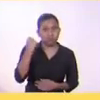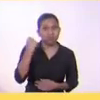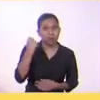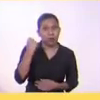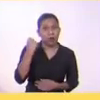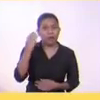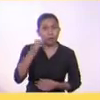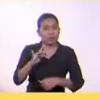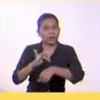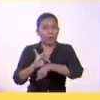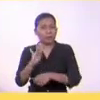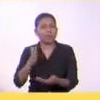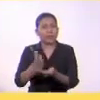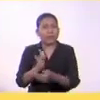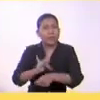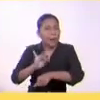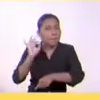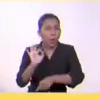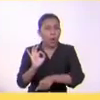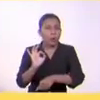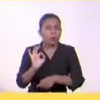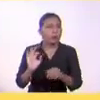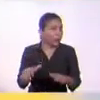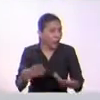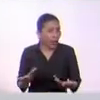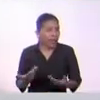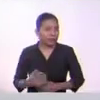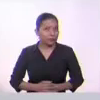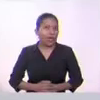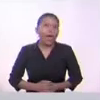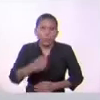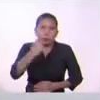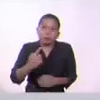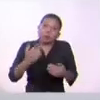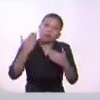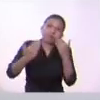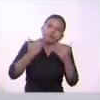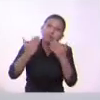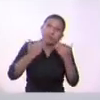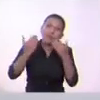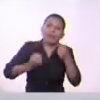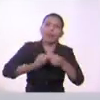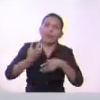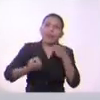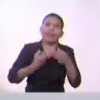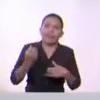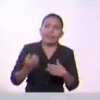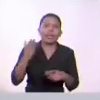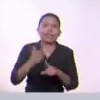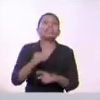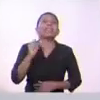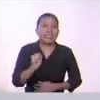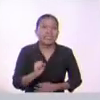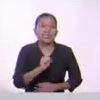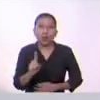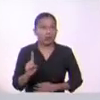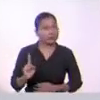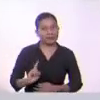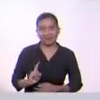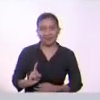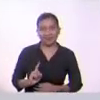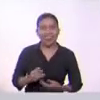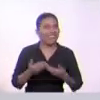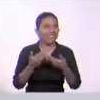puntualidad? Como podrán notar, en este tipo de respuestas a estas preguntas